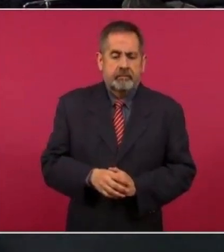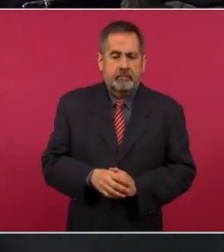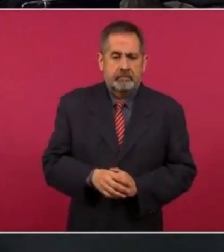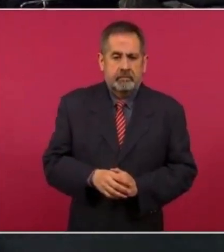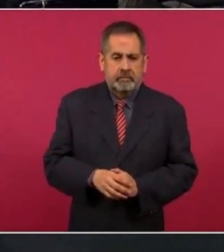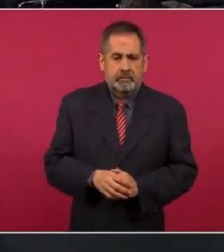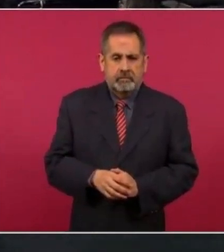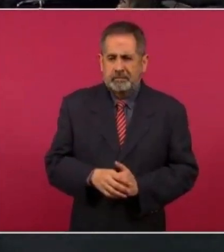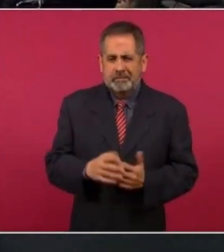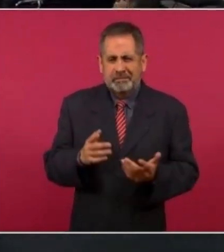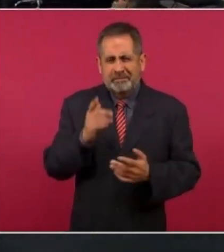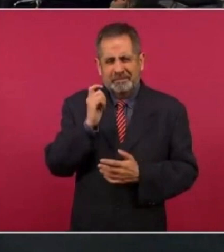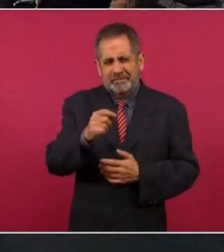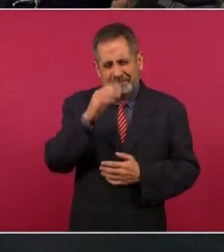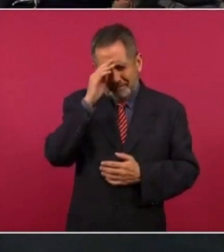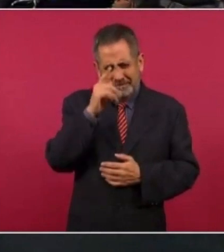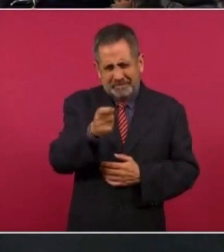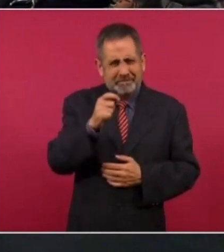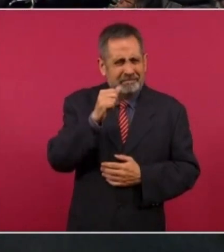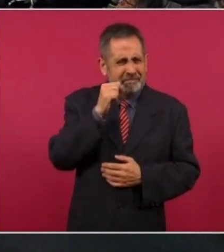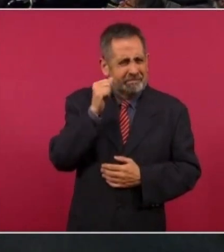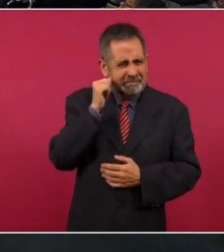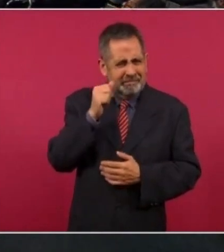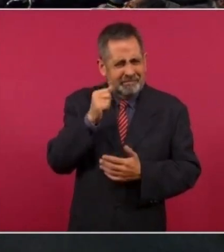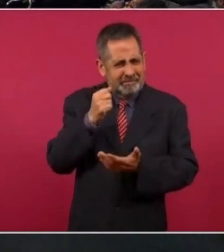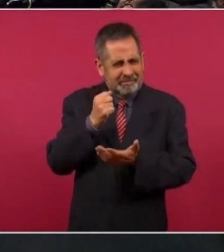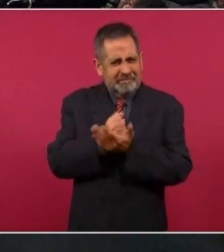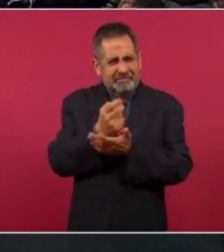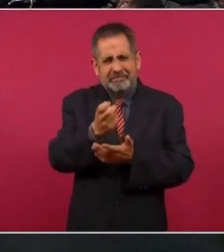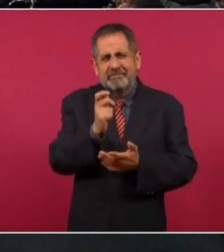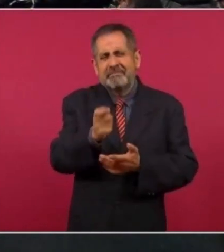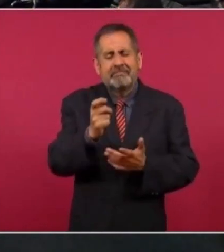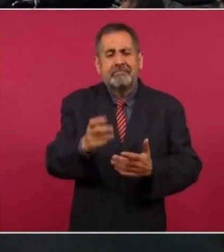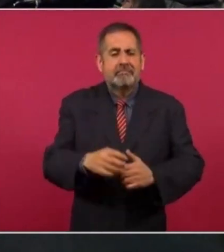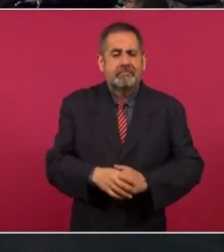¿qué significa eso que hicieron?